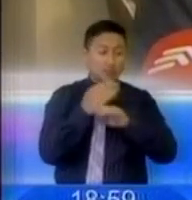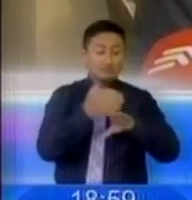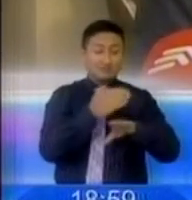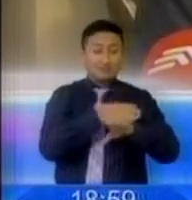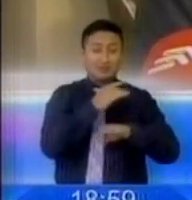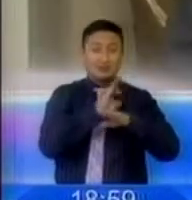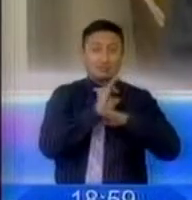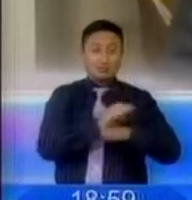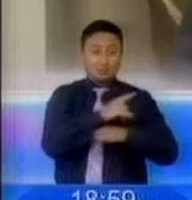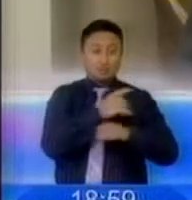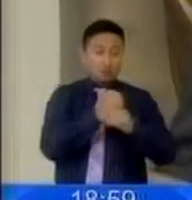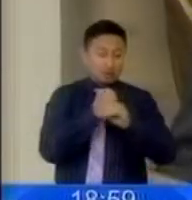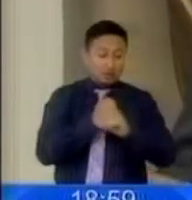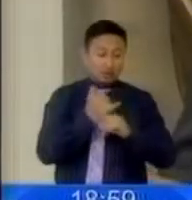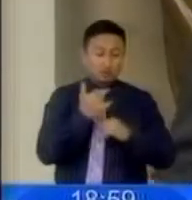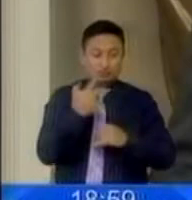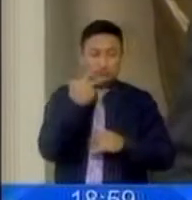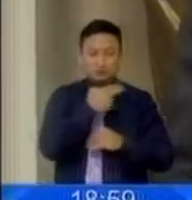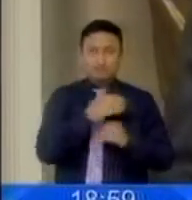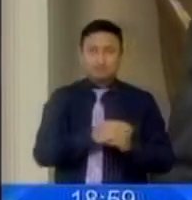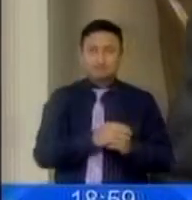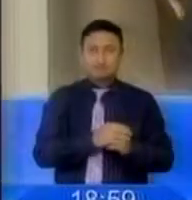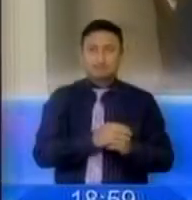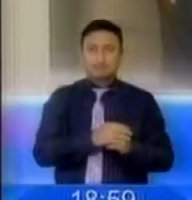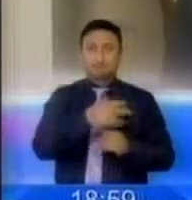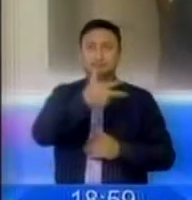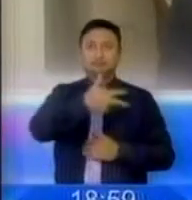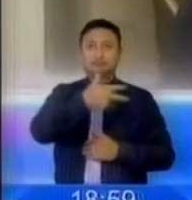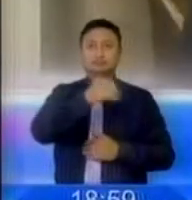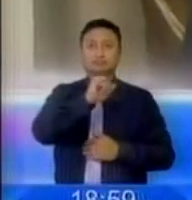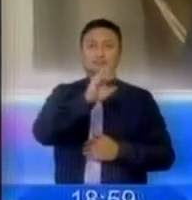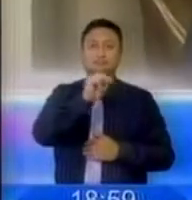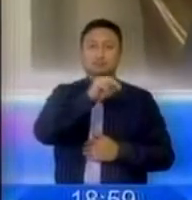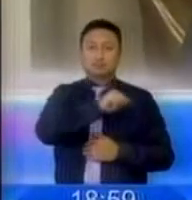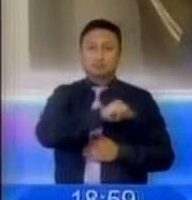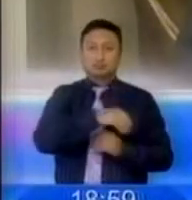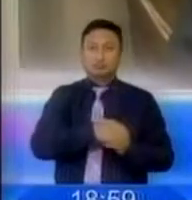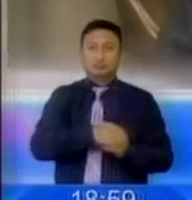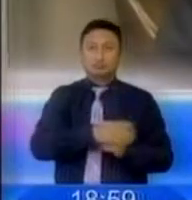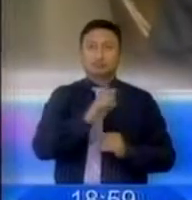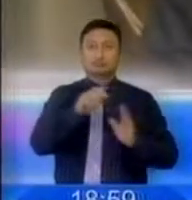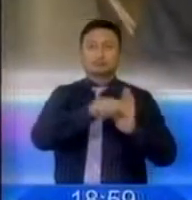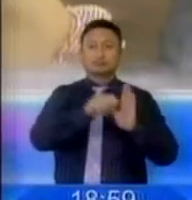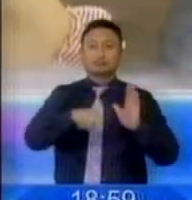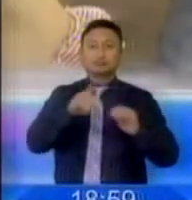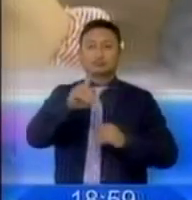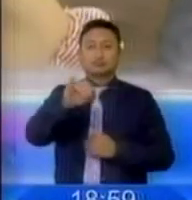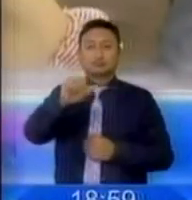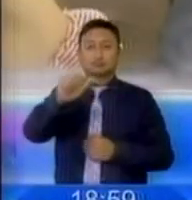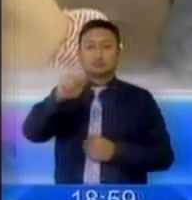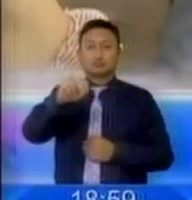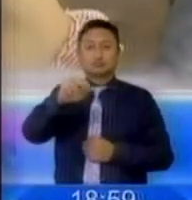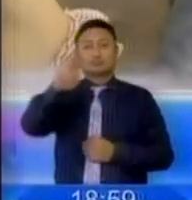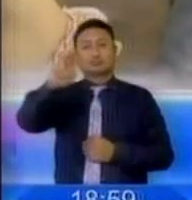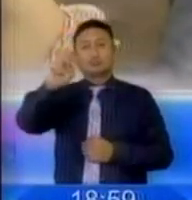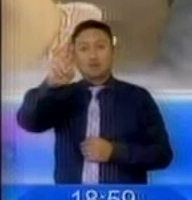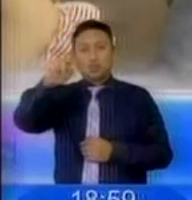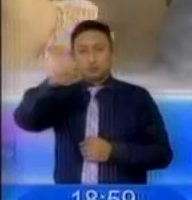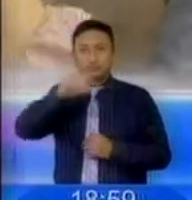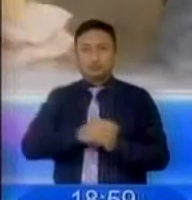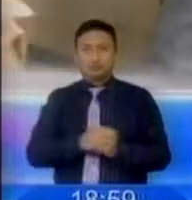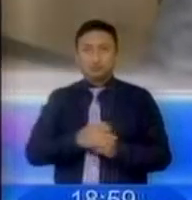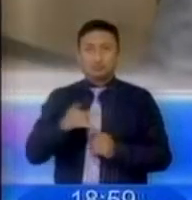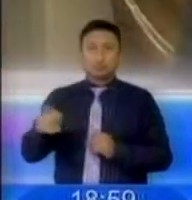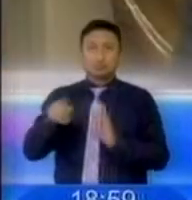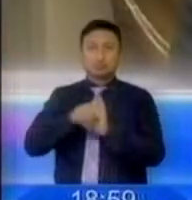y que mintió. Diego Chimbo, abogado de los agentes Diana F. y Raúl Che, ratificó lo denunciado por Felipe Rodríguez, defensa